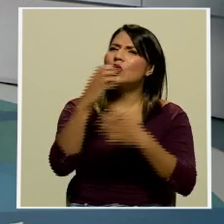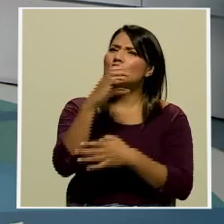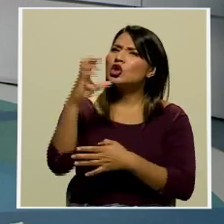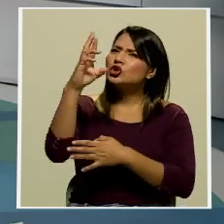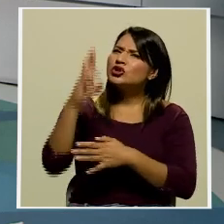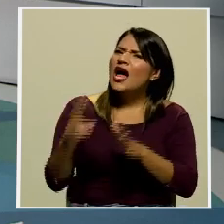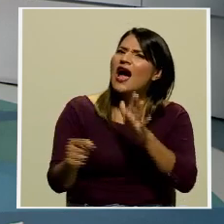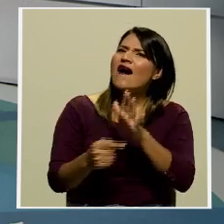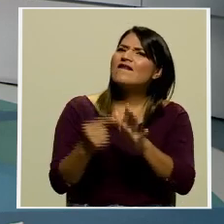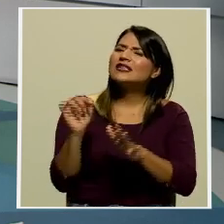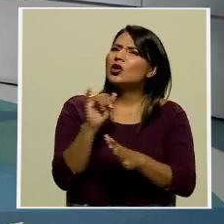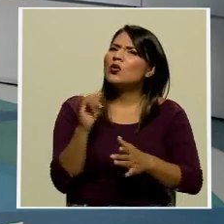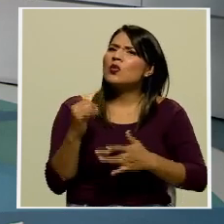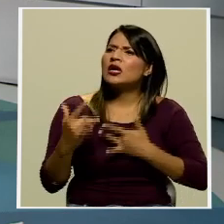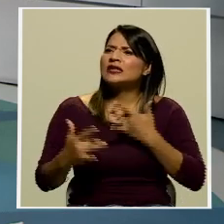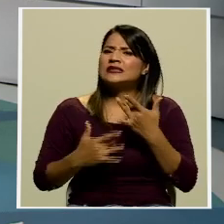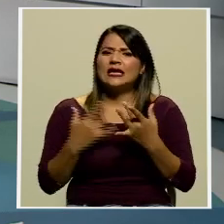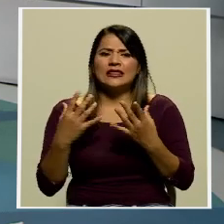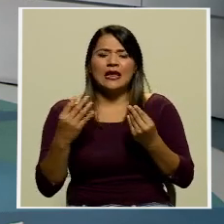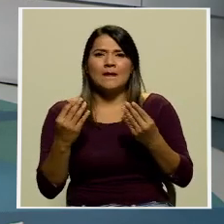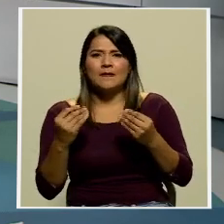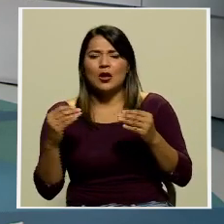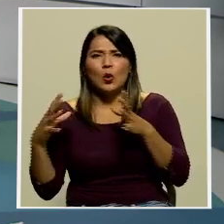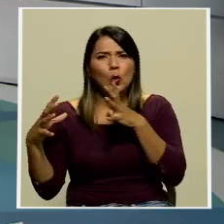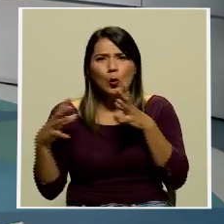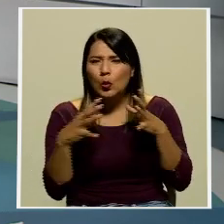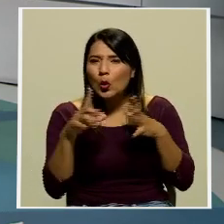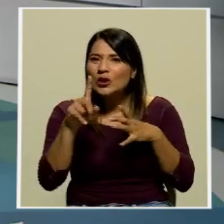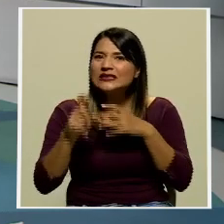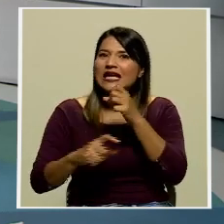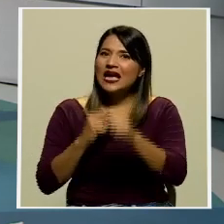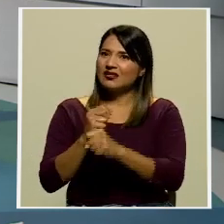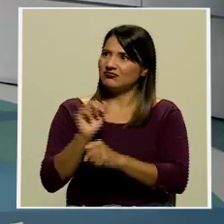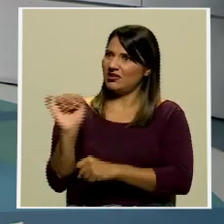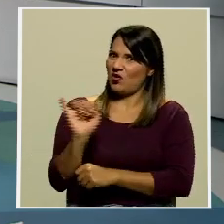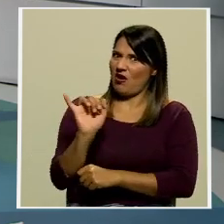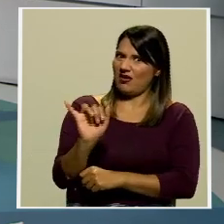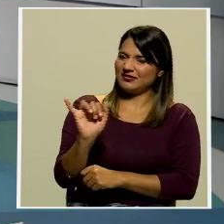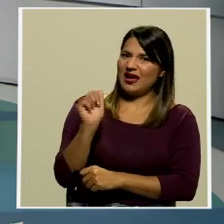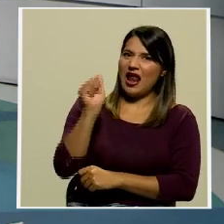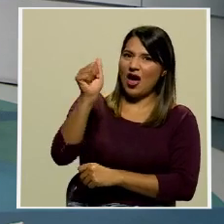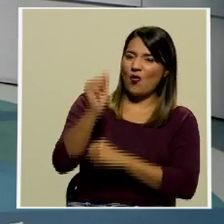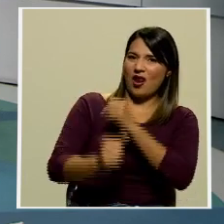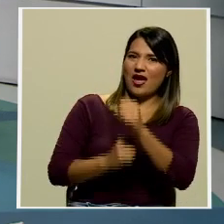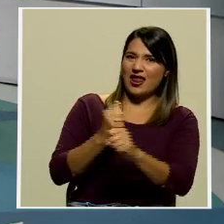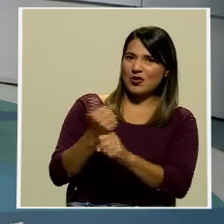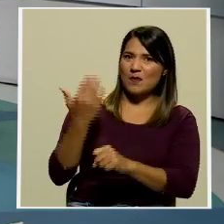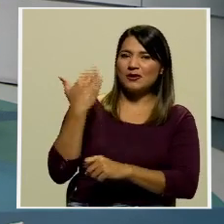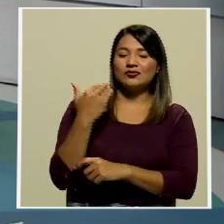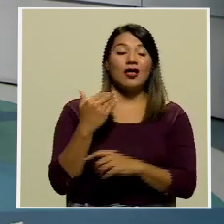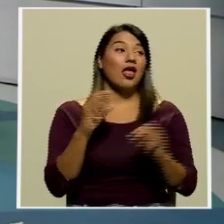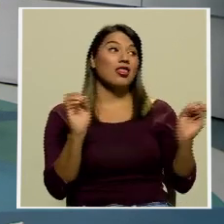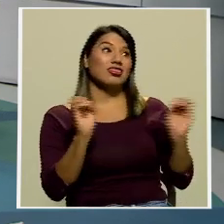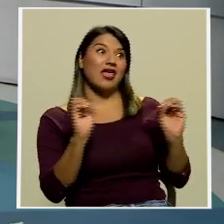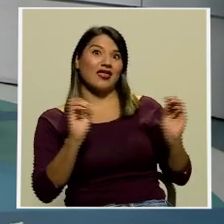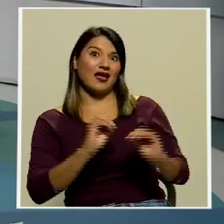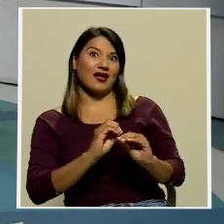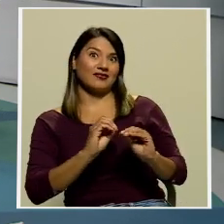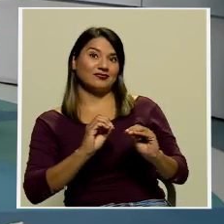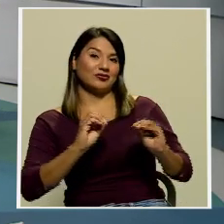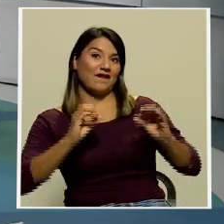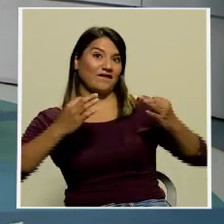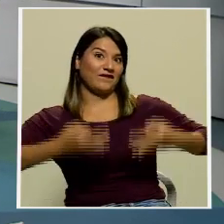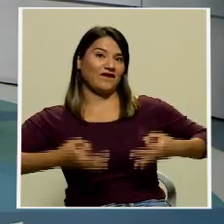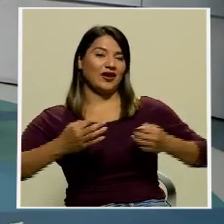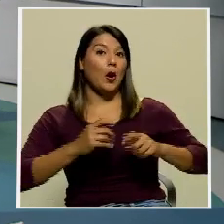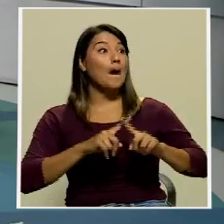les da miedo cumplir 100 años, porque así fue el arranque de Alajuelense también el año pasado. Nada está escrito en el fútbol. Lo que sí está escrito es